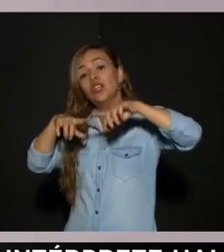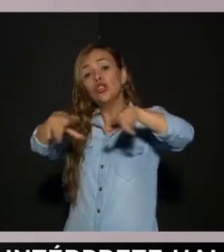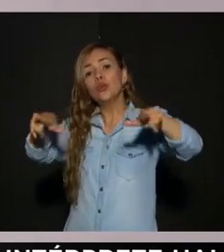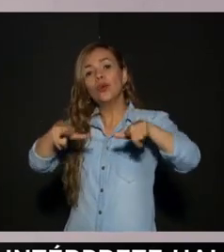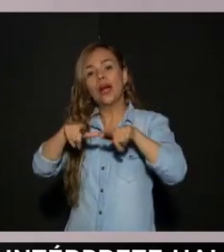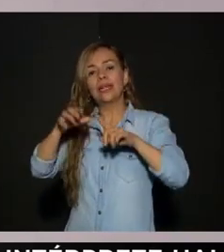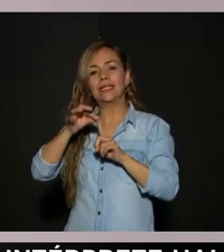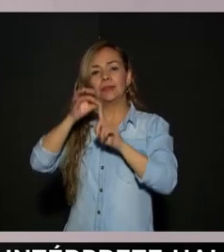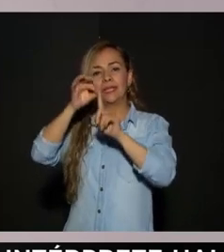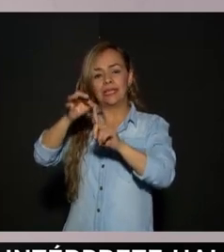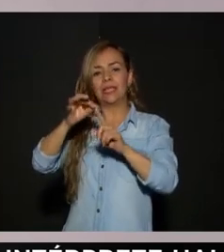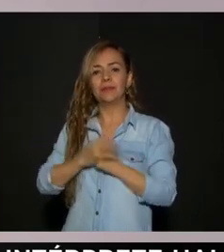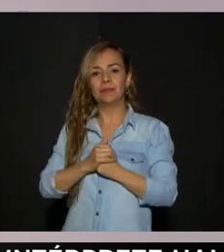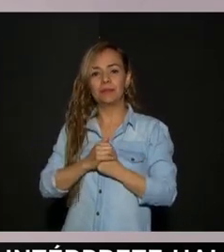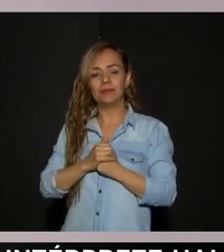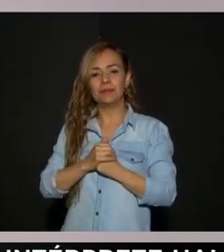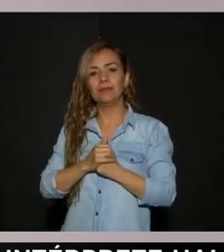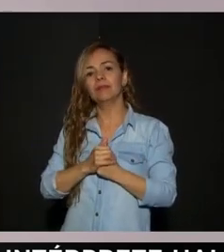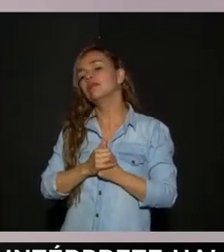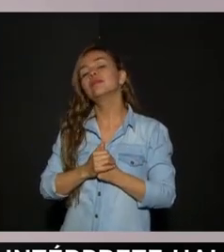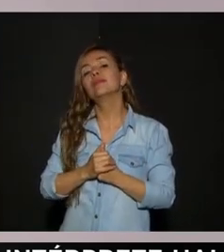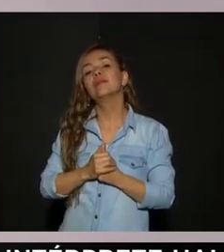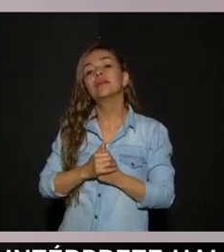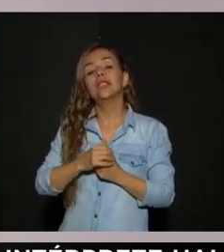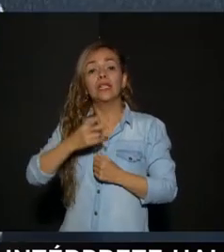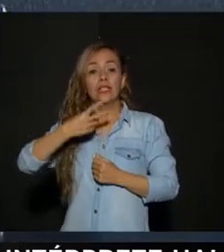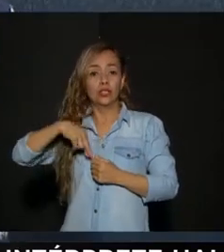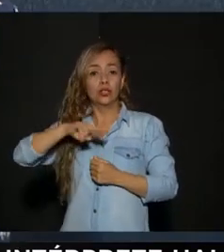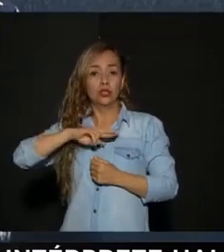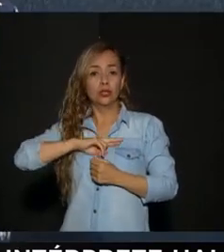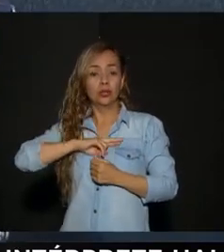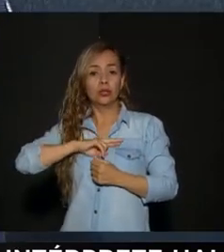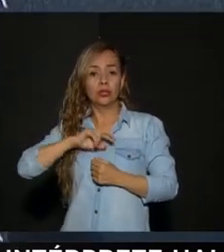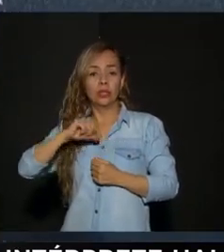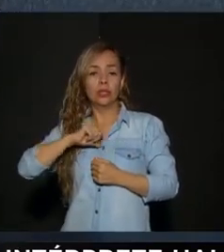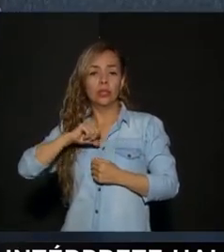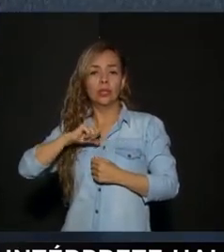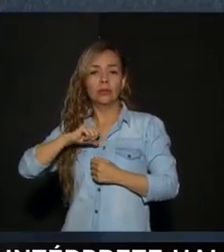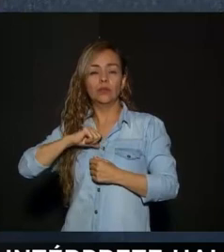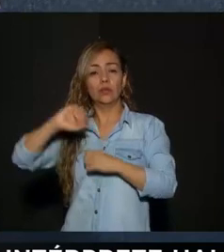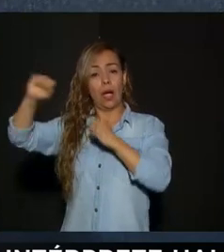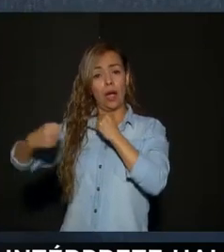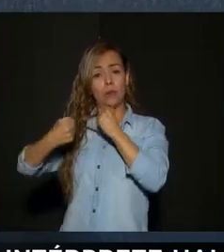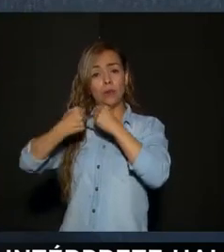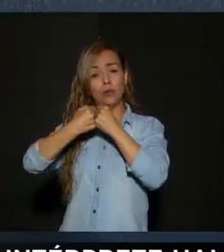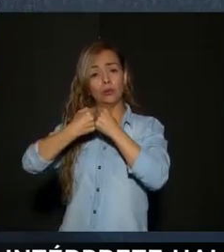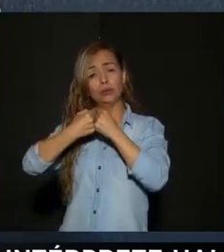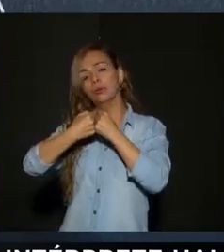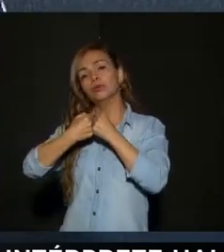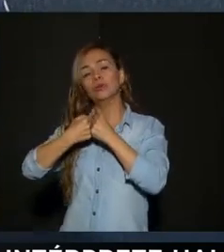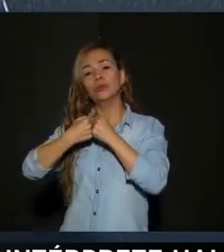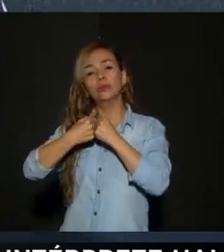trata el reto y qué deben de hacer para que ya finalicemos? Ah, bueno, pues nuestro patrocinador familia, desde que nos patrocina la sala